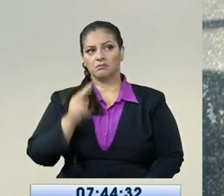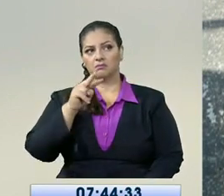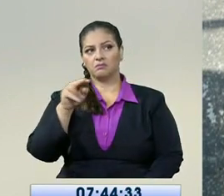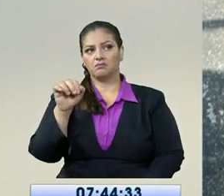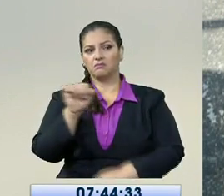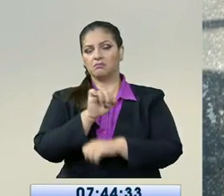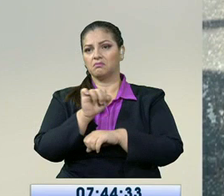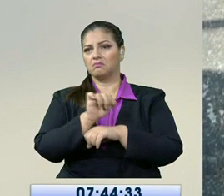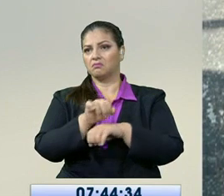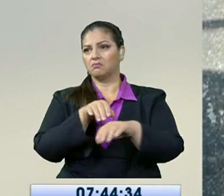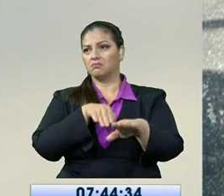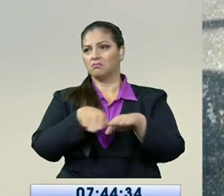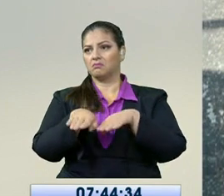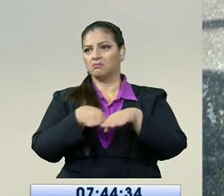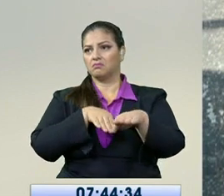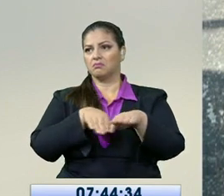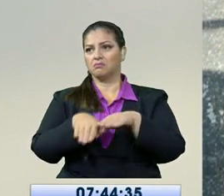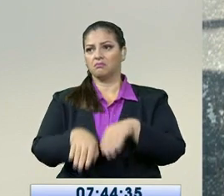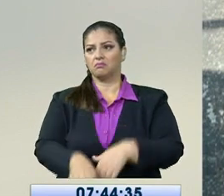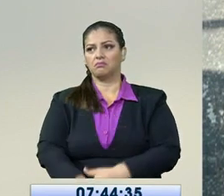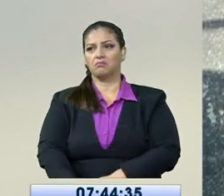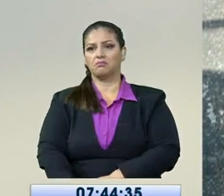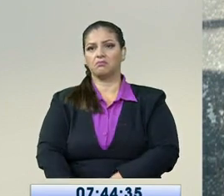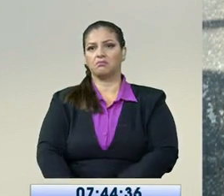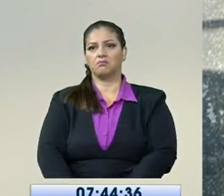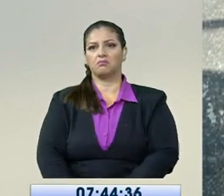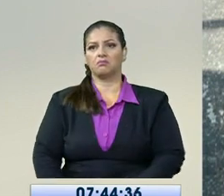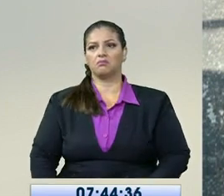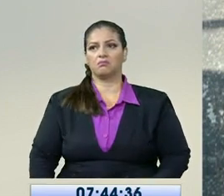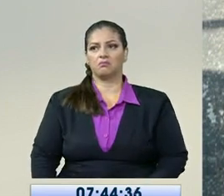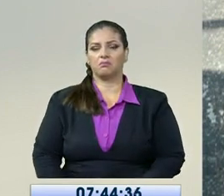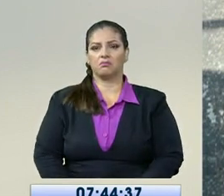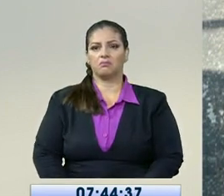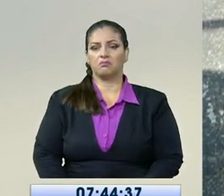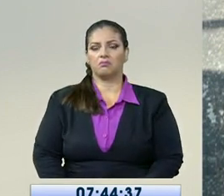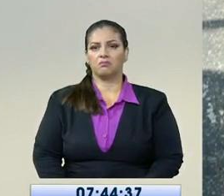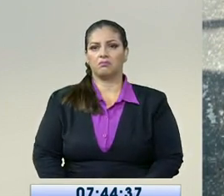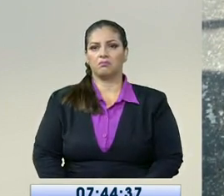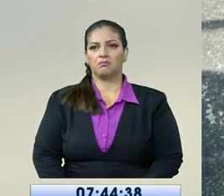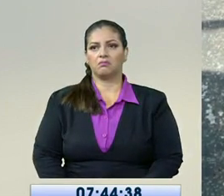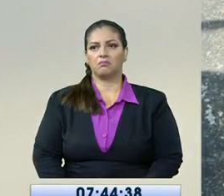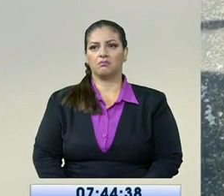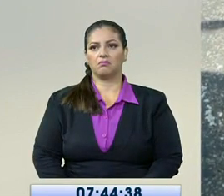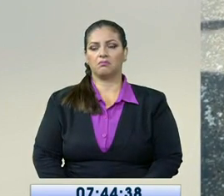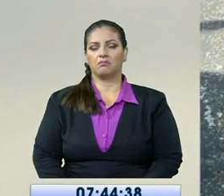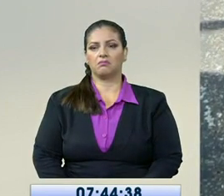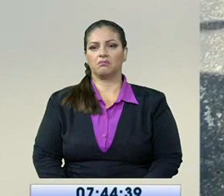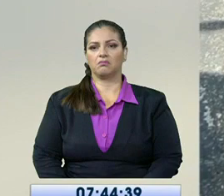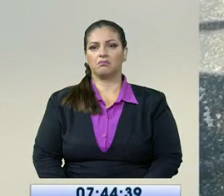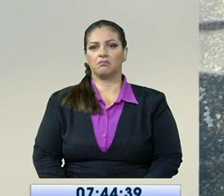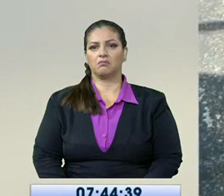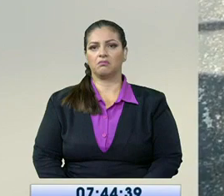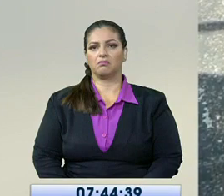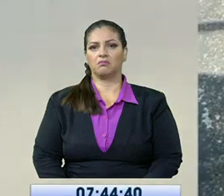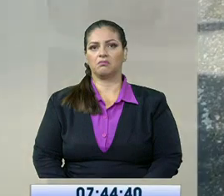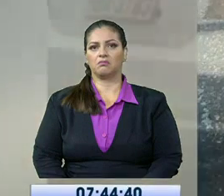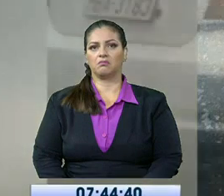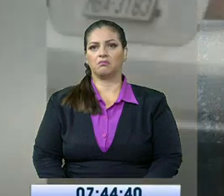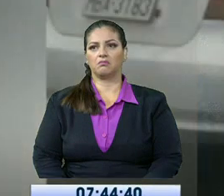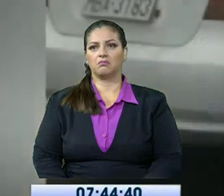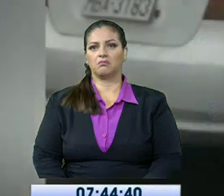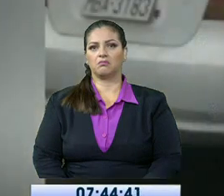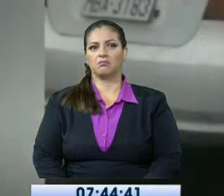¿eh? Pero vea, así, así se está haciendo ahora. Qué horror. Yo no sé si aprovechemos la